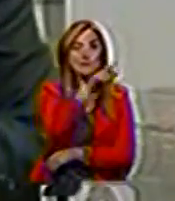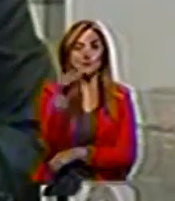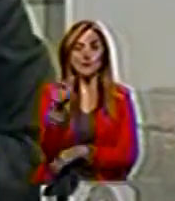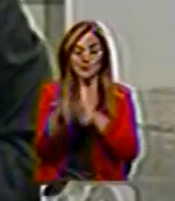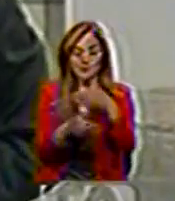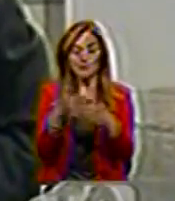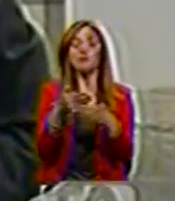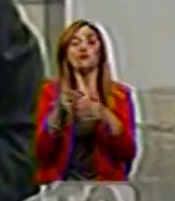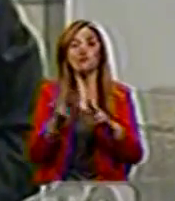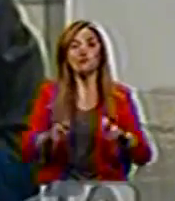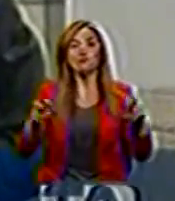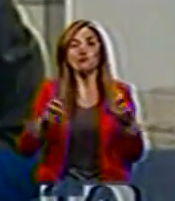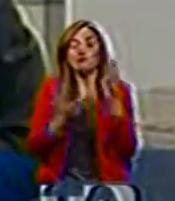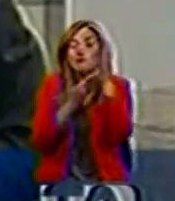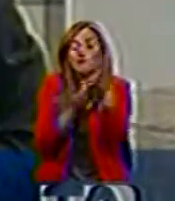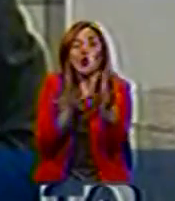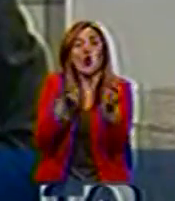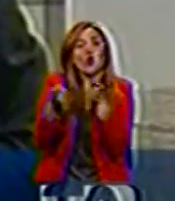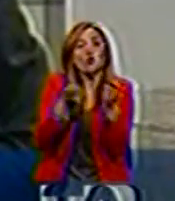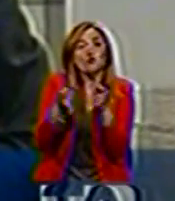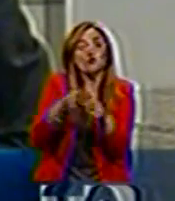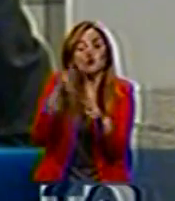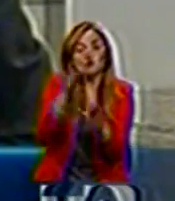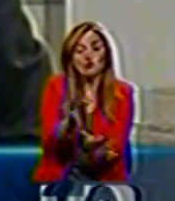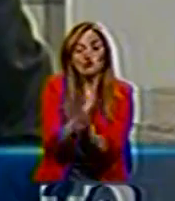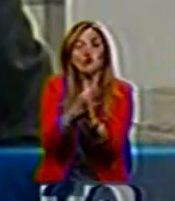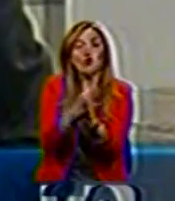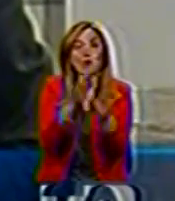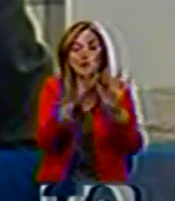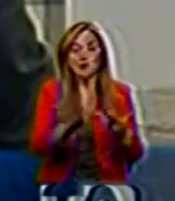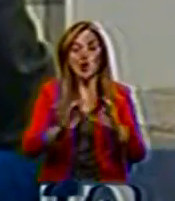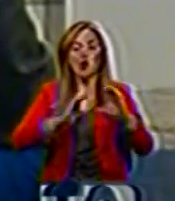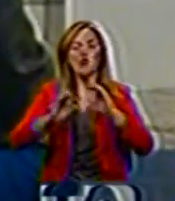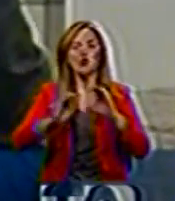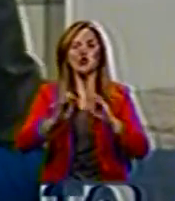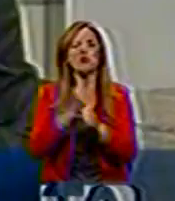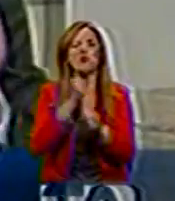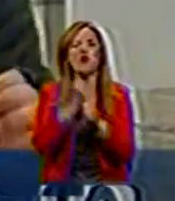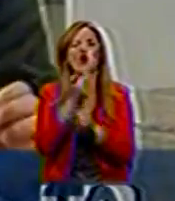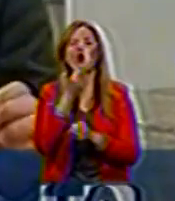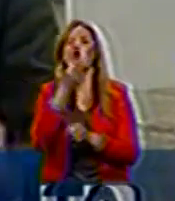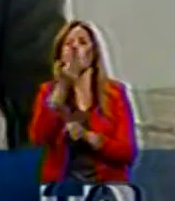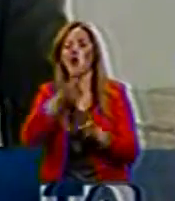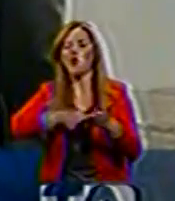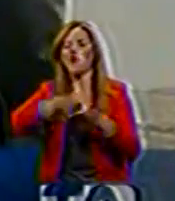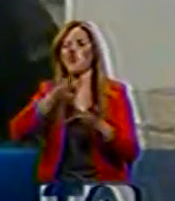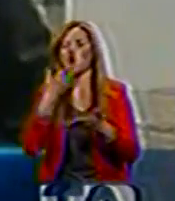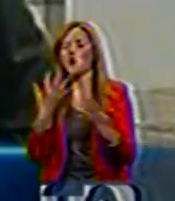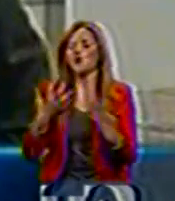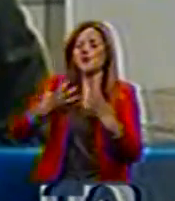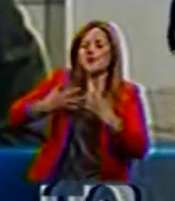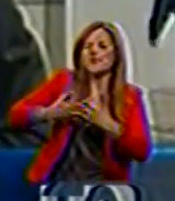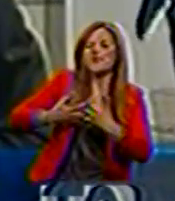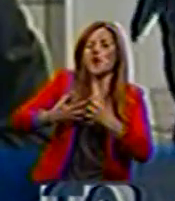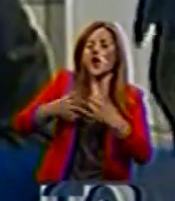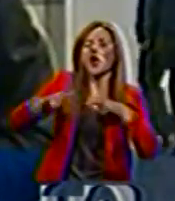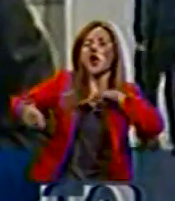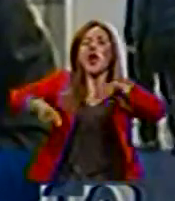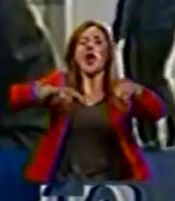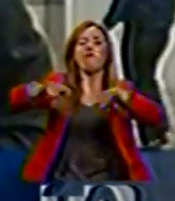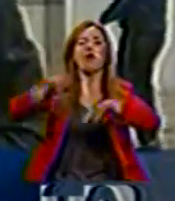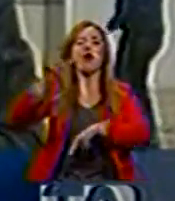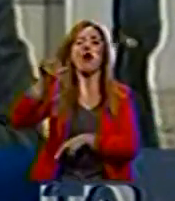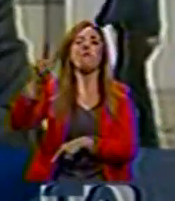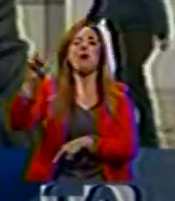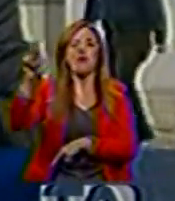este proceso intentará demostrar cómo operaban los exfuncionarios de la Secretaría de Comunicación y contratistas al mando de Fernando Alvarado